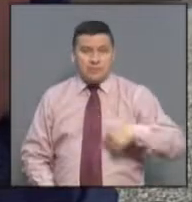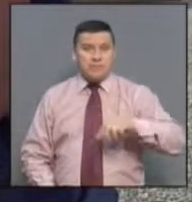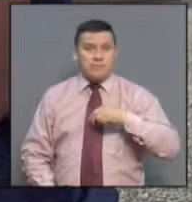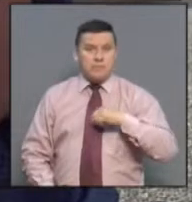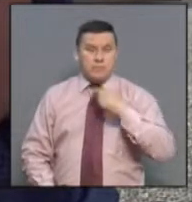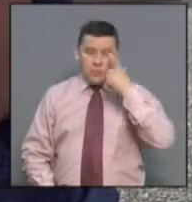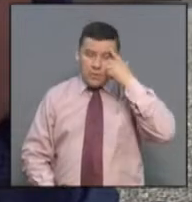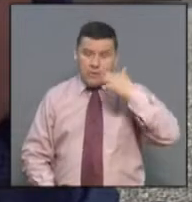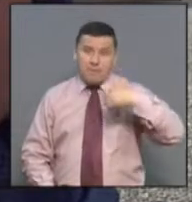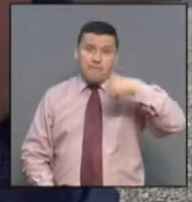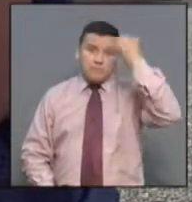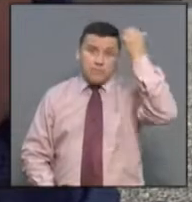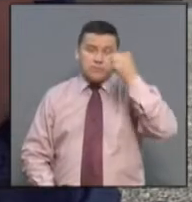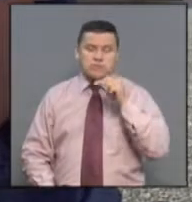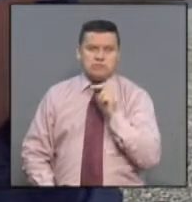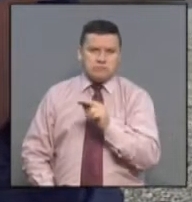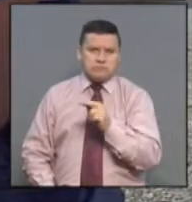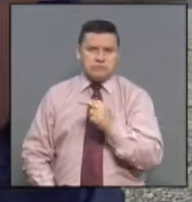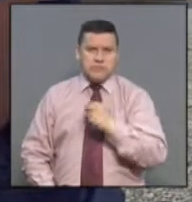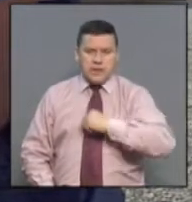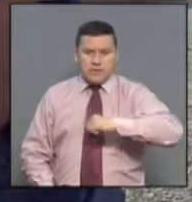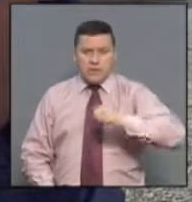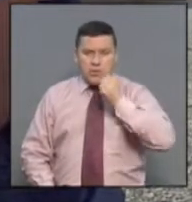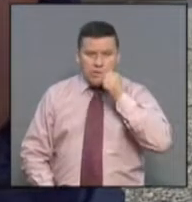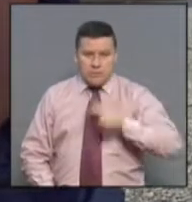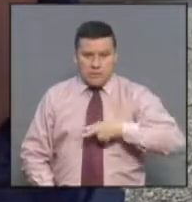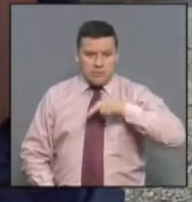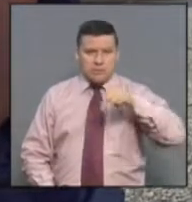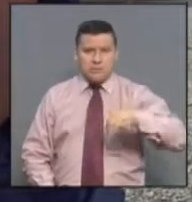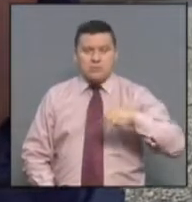como profesionales en derechos humanos,